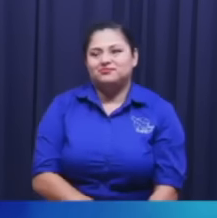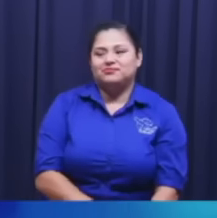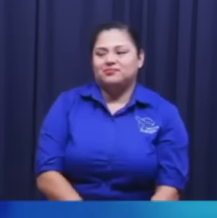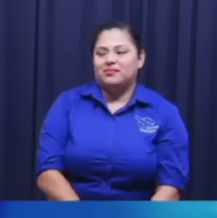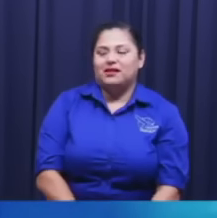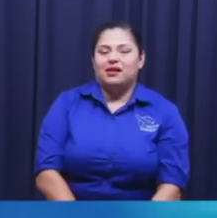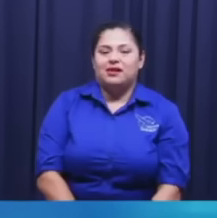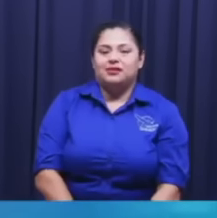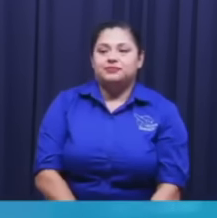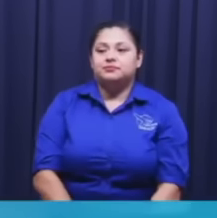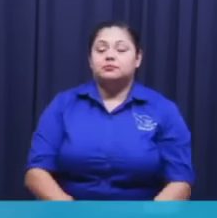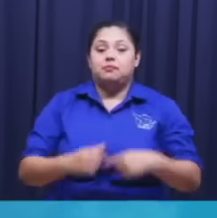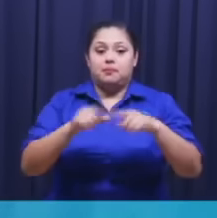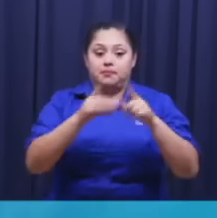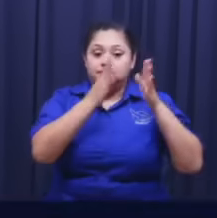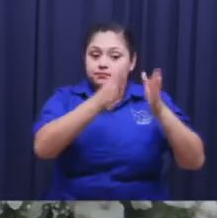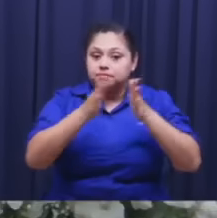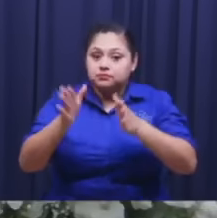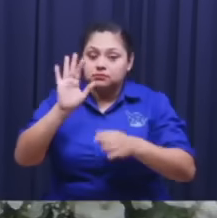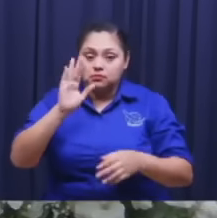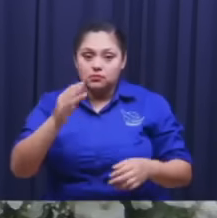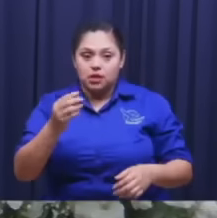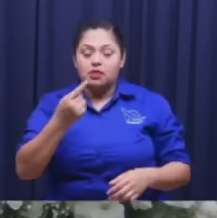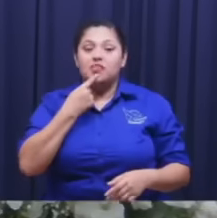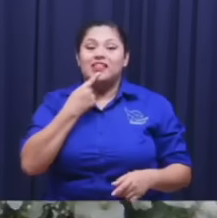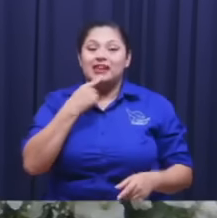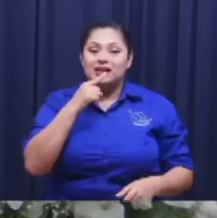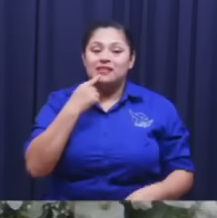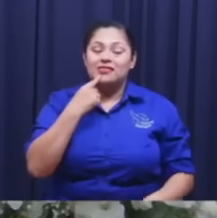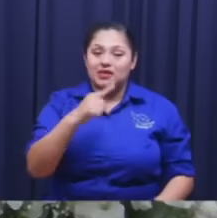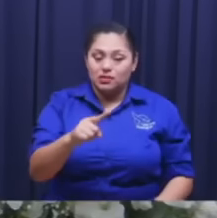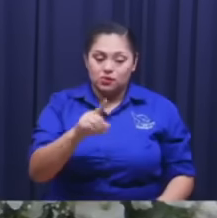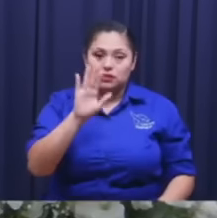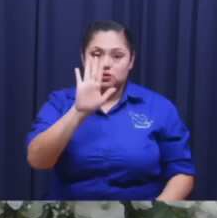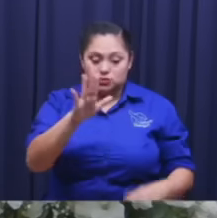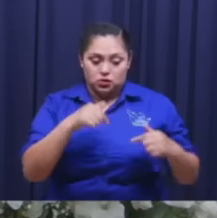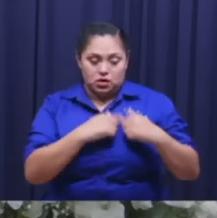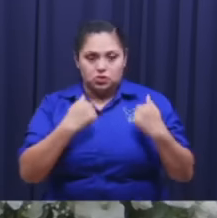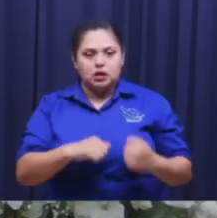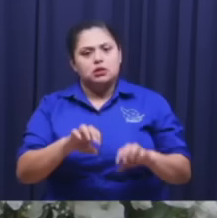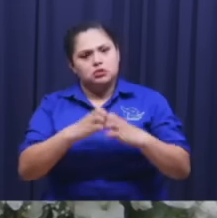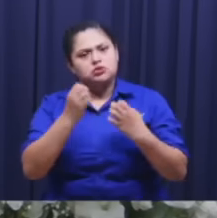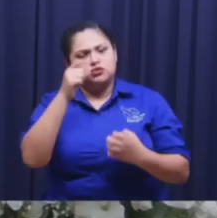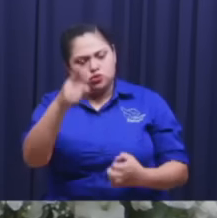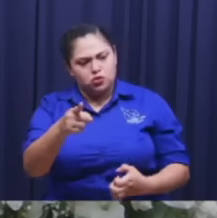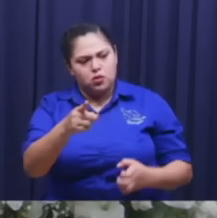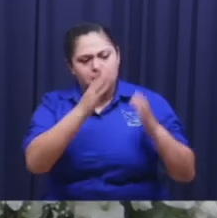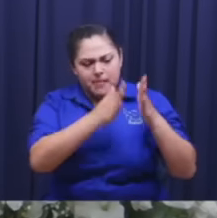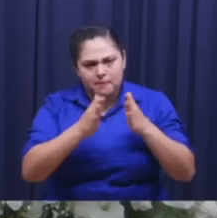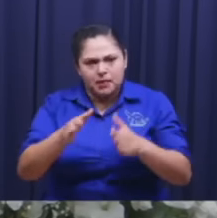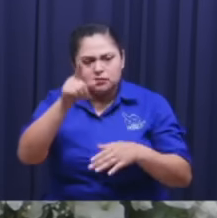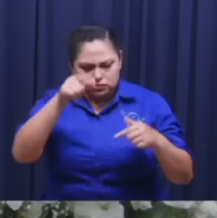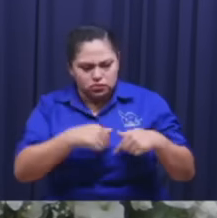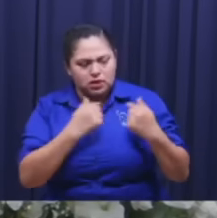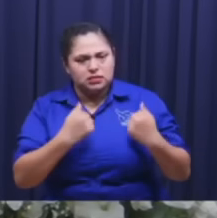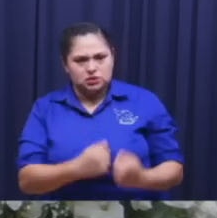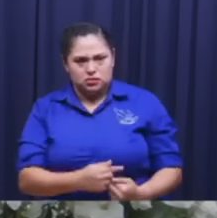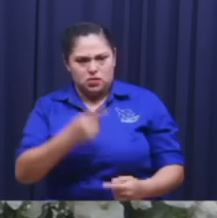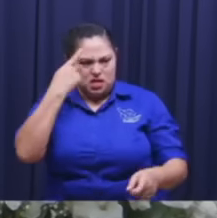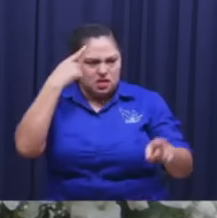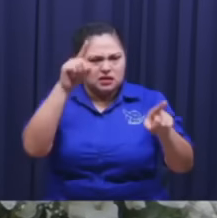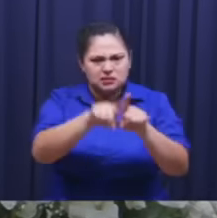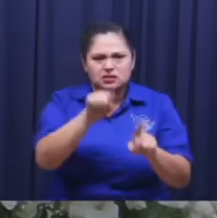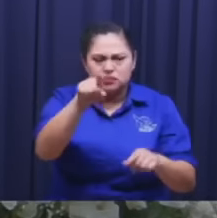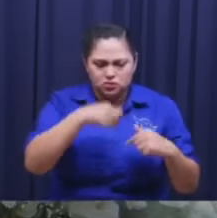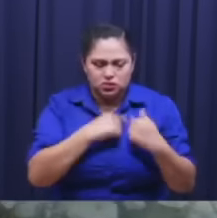Pero a lo que yo voy es, propuso en su corazón, propuso en su corazón, propón en tu corazón, propón cualquier cosa